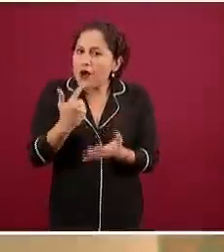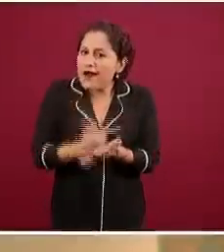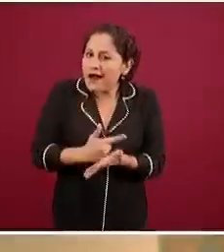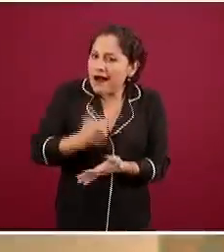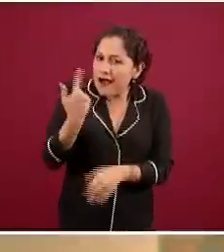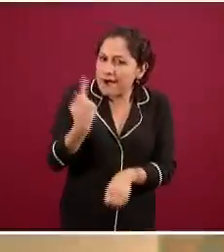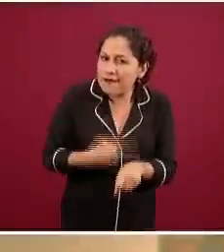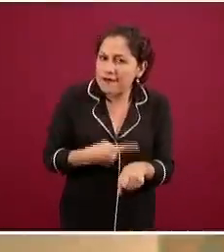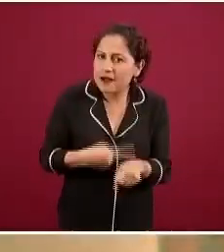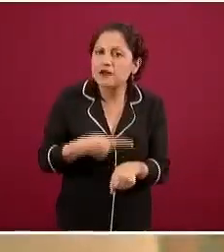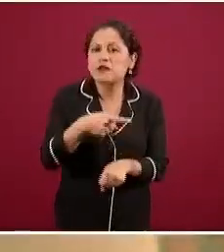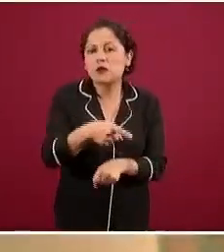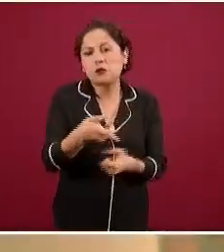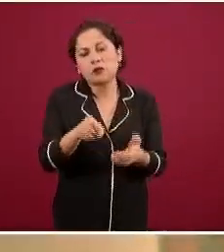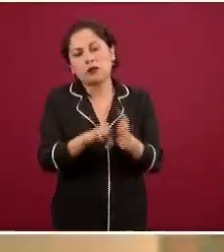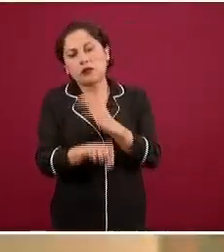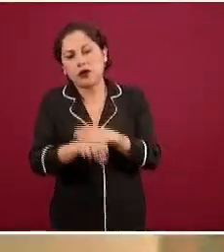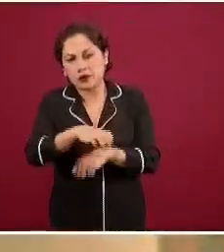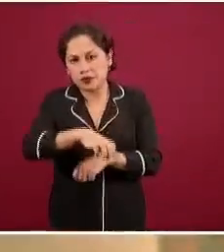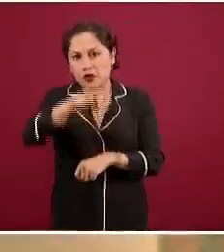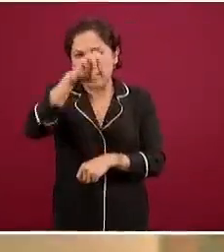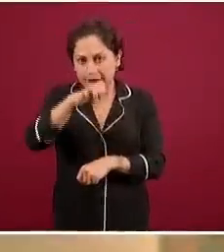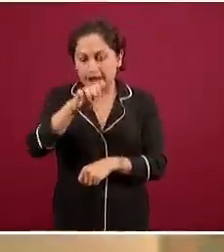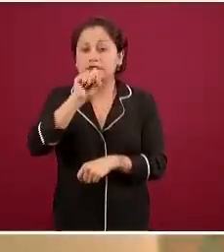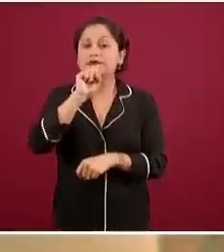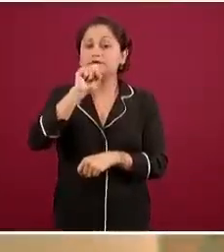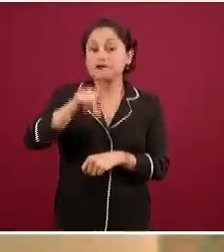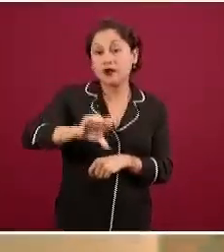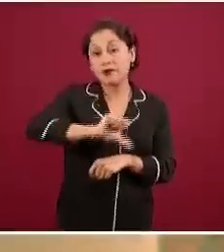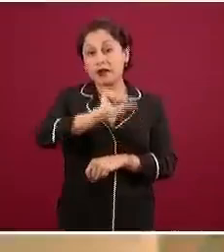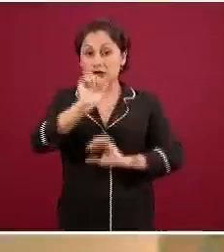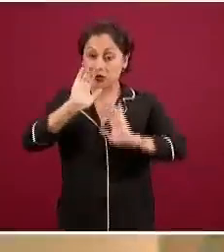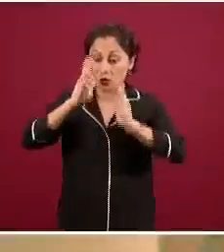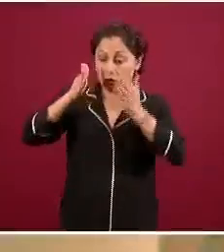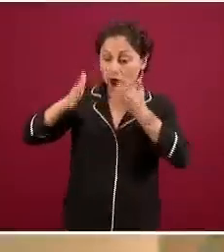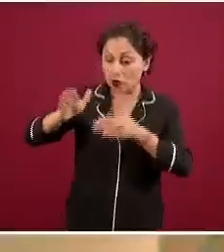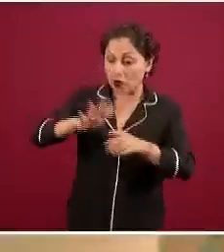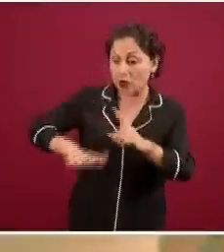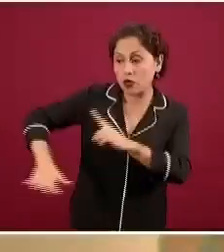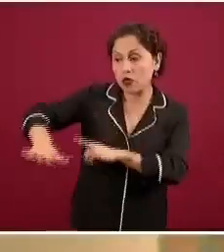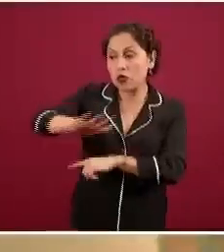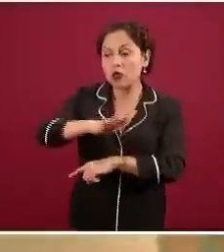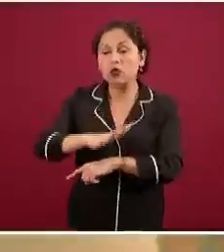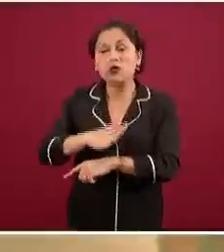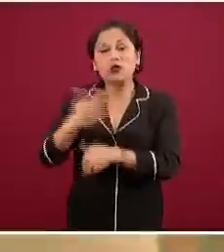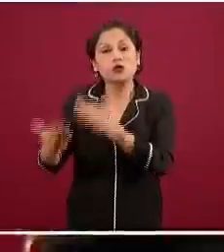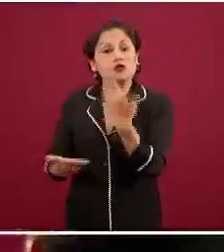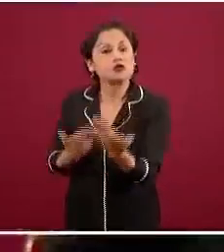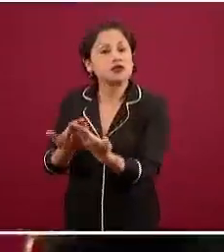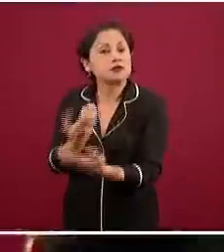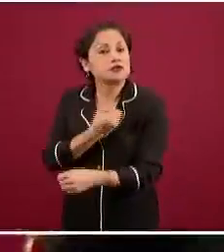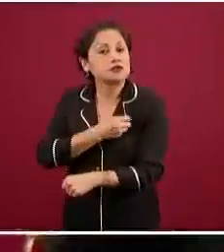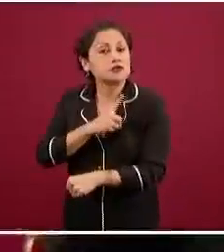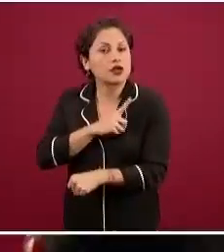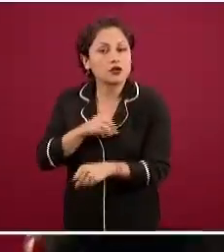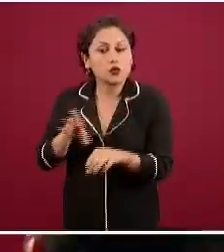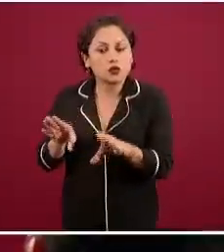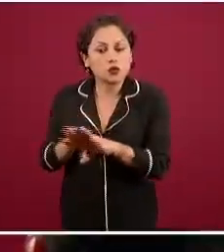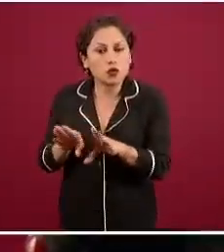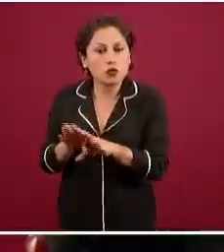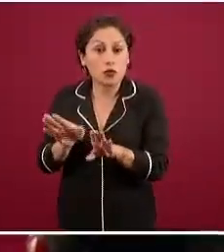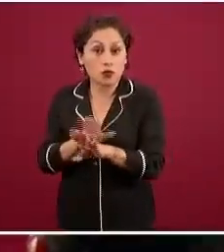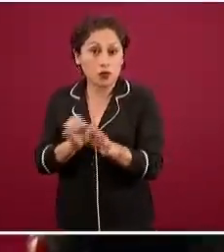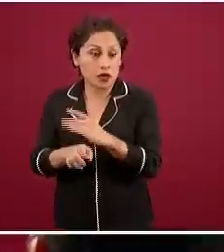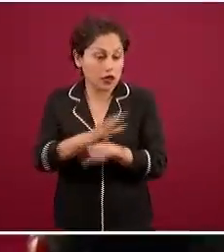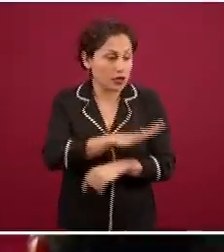es la utilización de los servicios de salud? Y uno puede tener un monitoreo de qué tan rápido se están